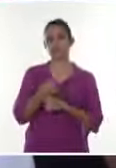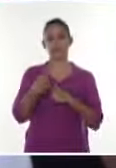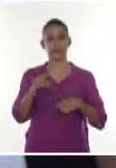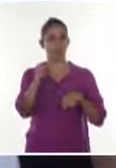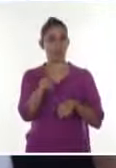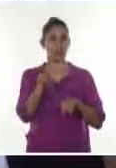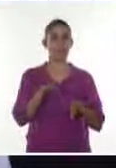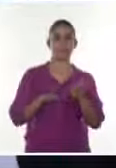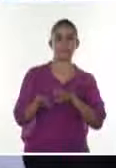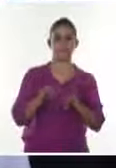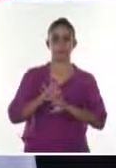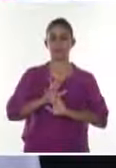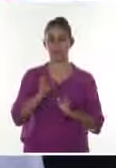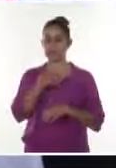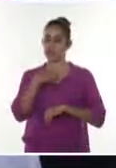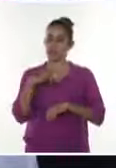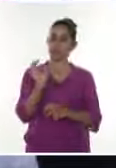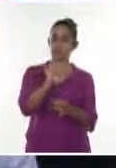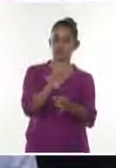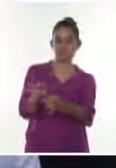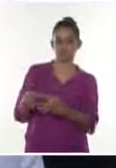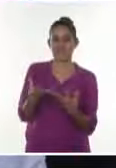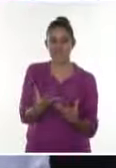ya tenemos la semilla, ya estamos preparando la tierra.